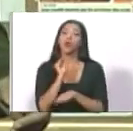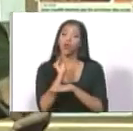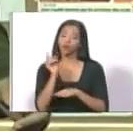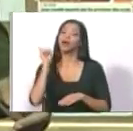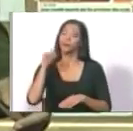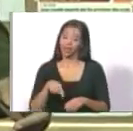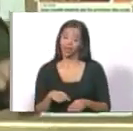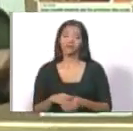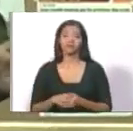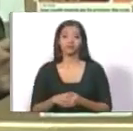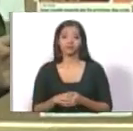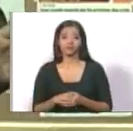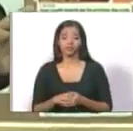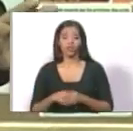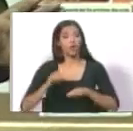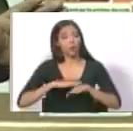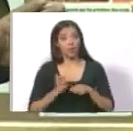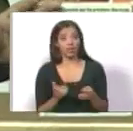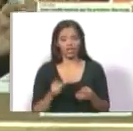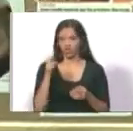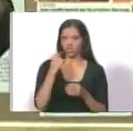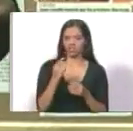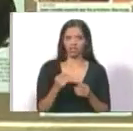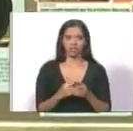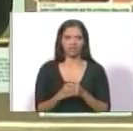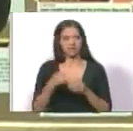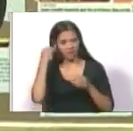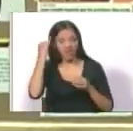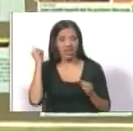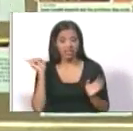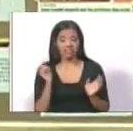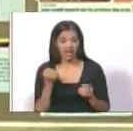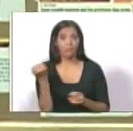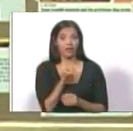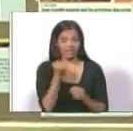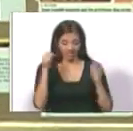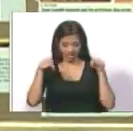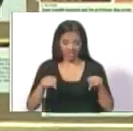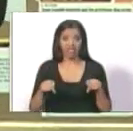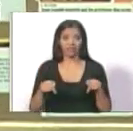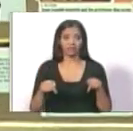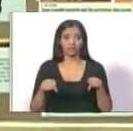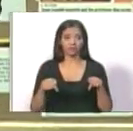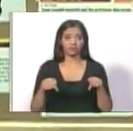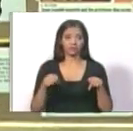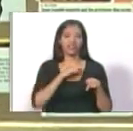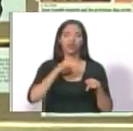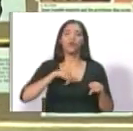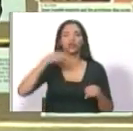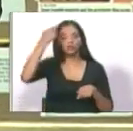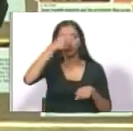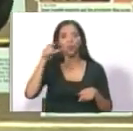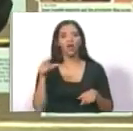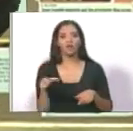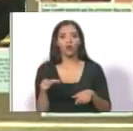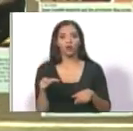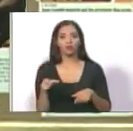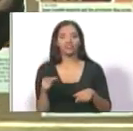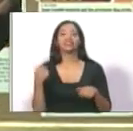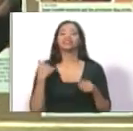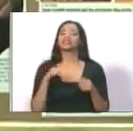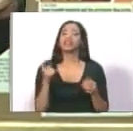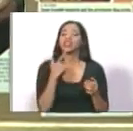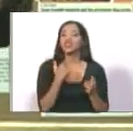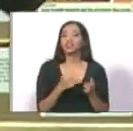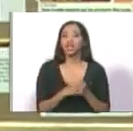también. Porque ellos dicen, no, imagínense la batazón que va a haber aquí, de nuestro pueblo, si caen, como dicen